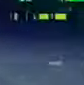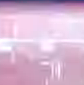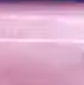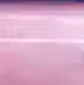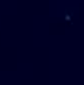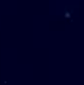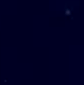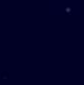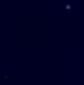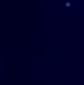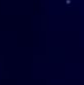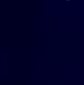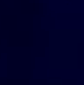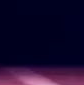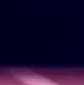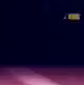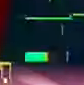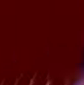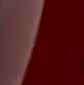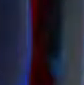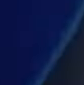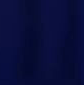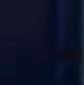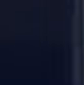La cancha es auspiciada por...